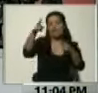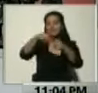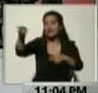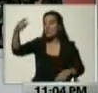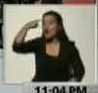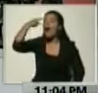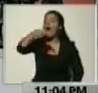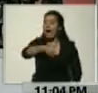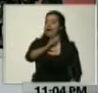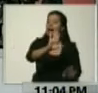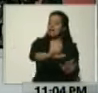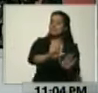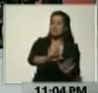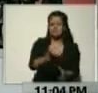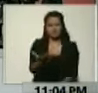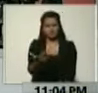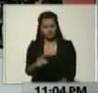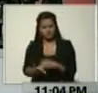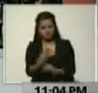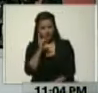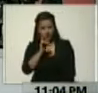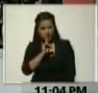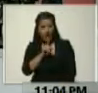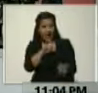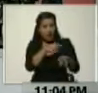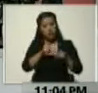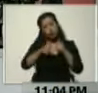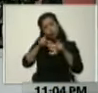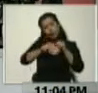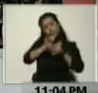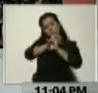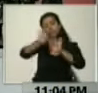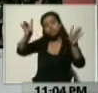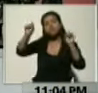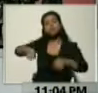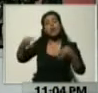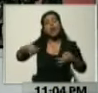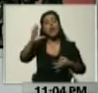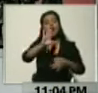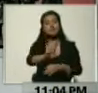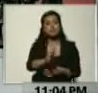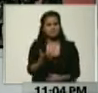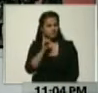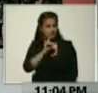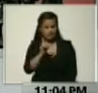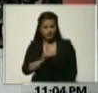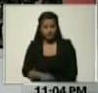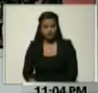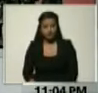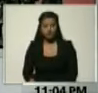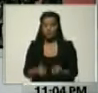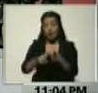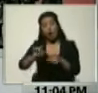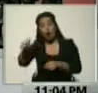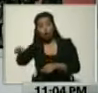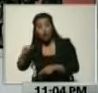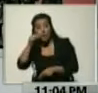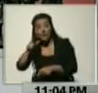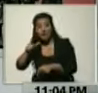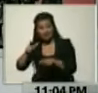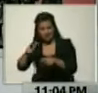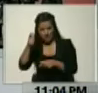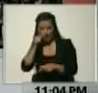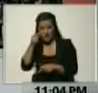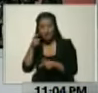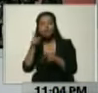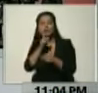Crean que en verdad eso está ocurriendo, ¿no? Y lo escriben, ¿no? No tienen vergüenza de ningún tipo. El Patriota Mundo nos informa. El diputado José Guerra, luego de regresar de la